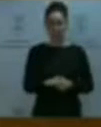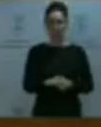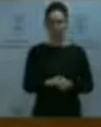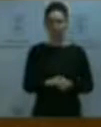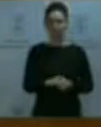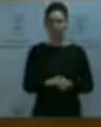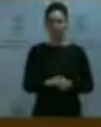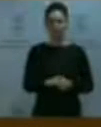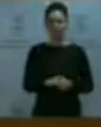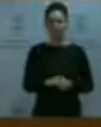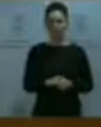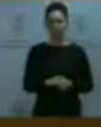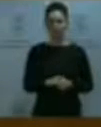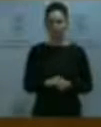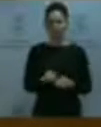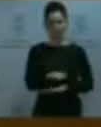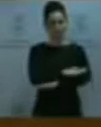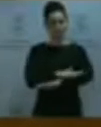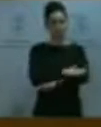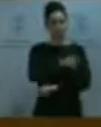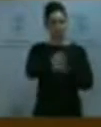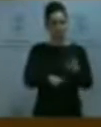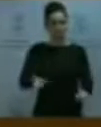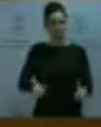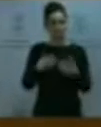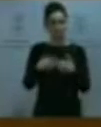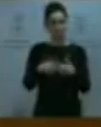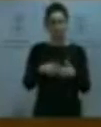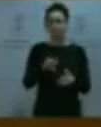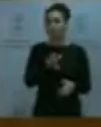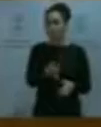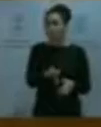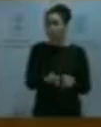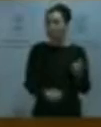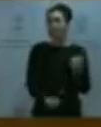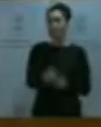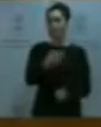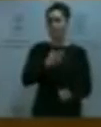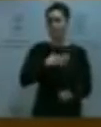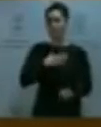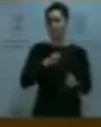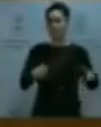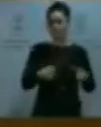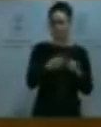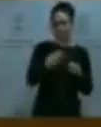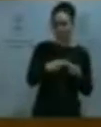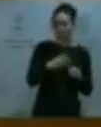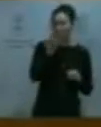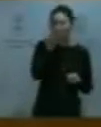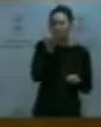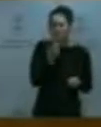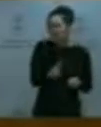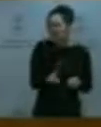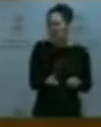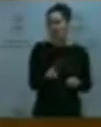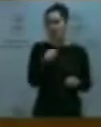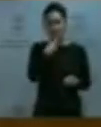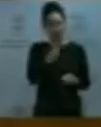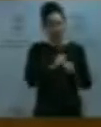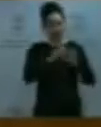Industria en este país. Algunos de mi propio partido que no me gustaron demasiado, tengo que decírselo con toda claridad. Otros del